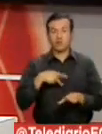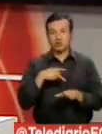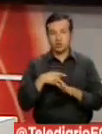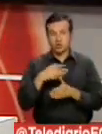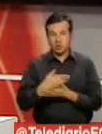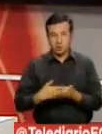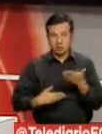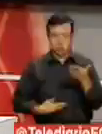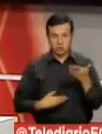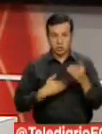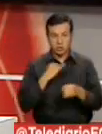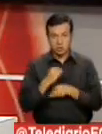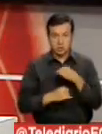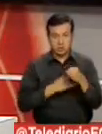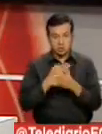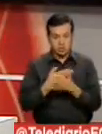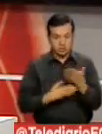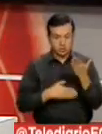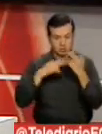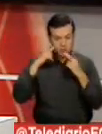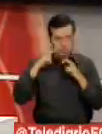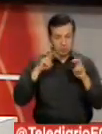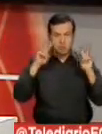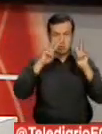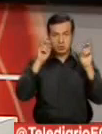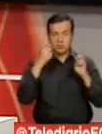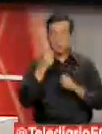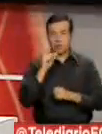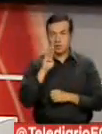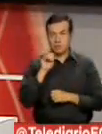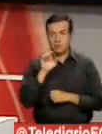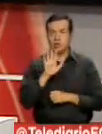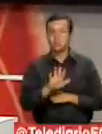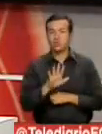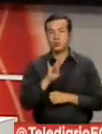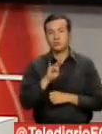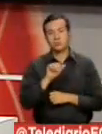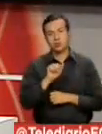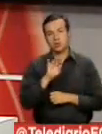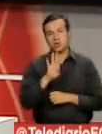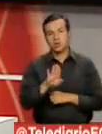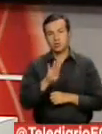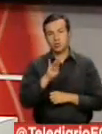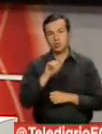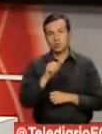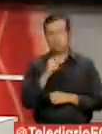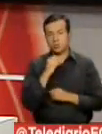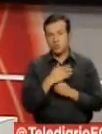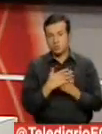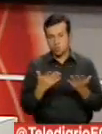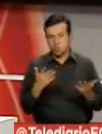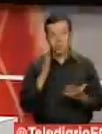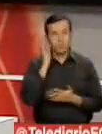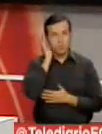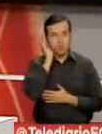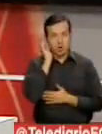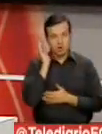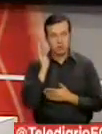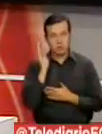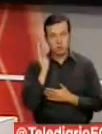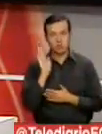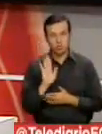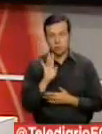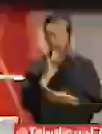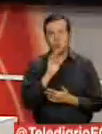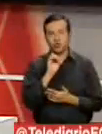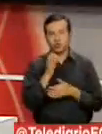consultoría pericial extranjera que investigó el caso Gabela. La esposa del general Gabela, la viuda hoy,